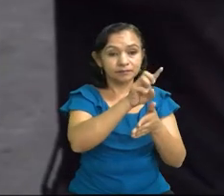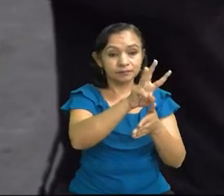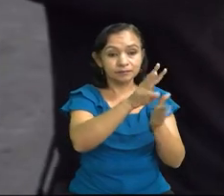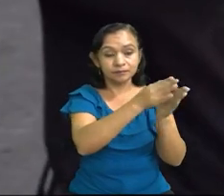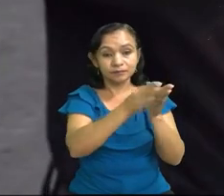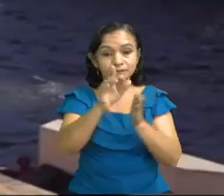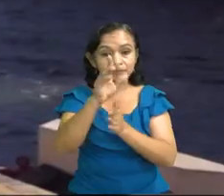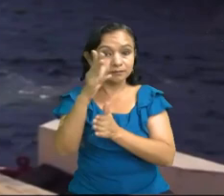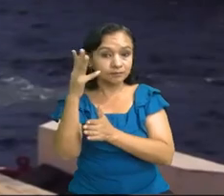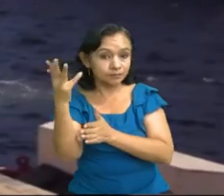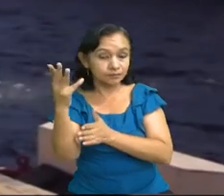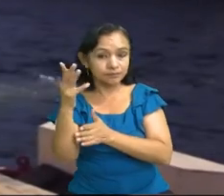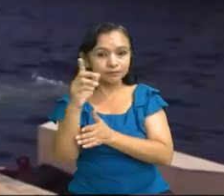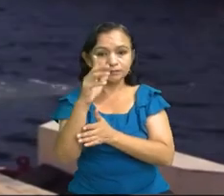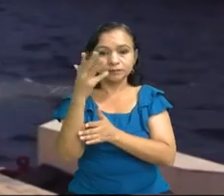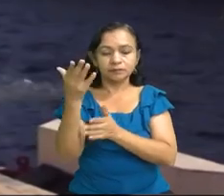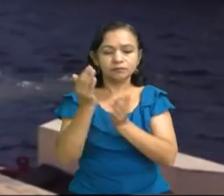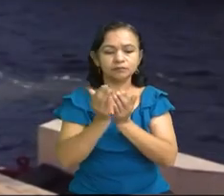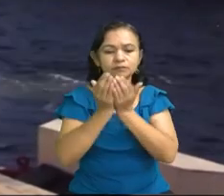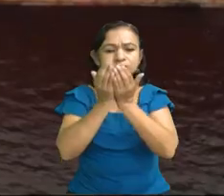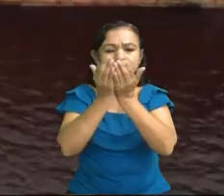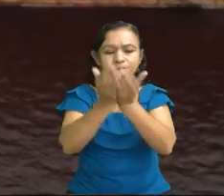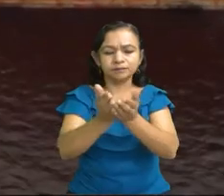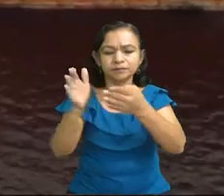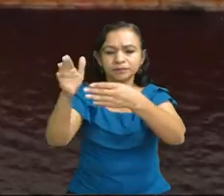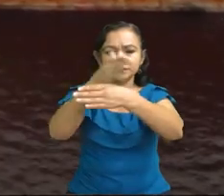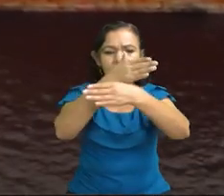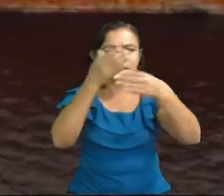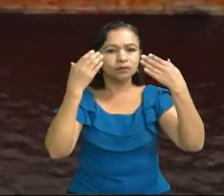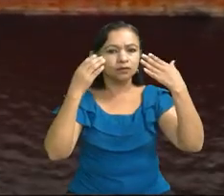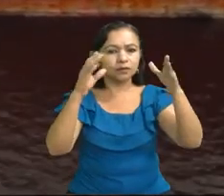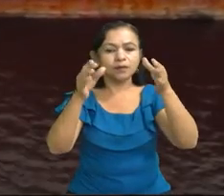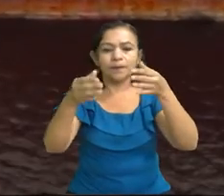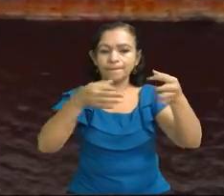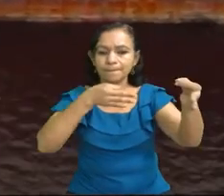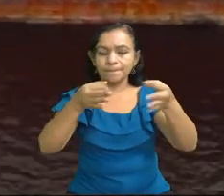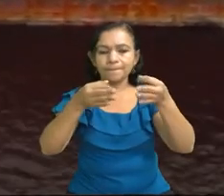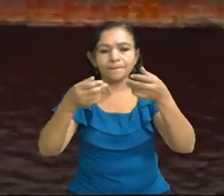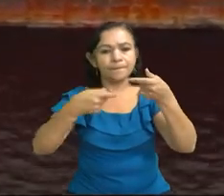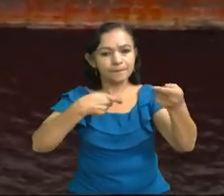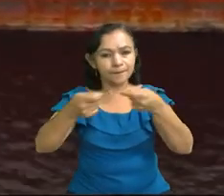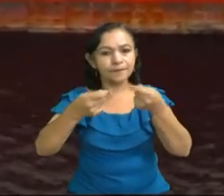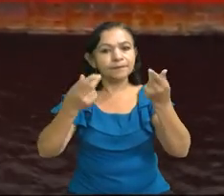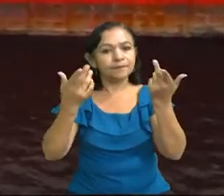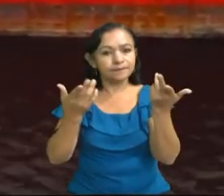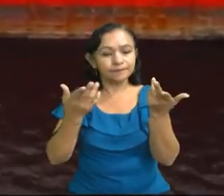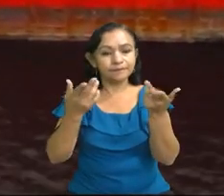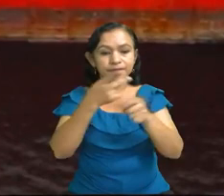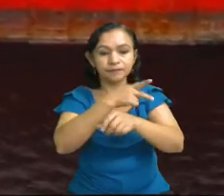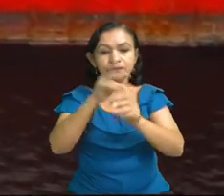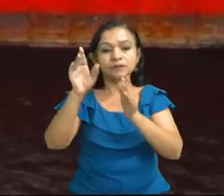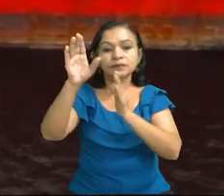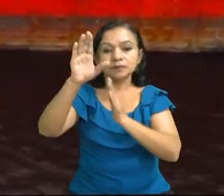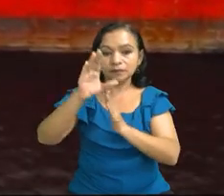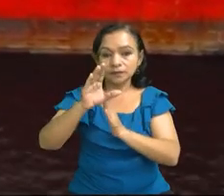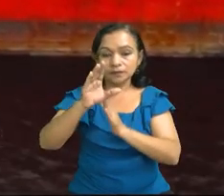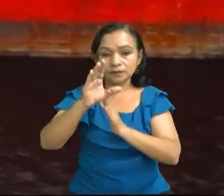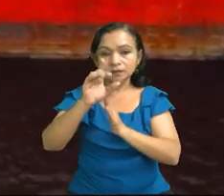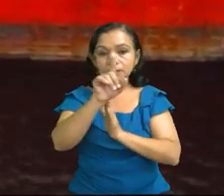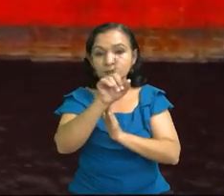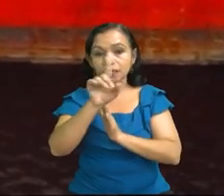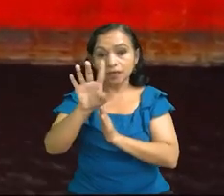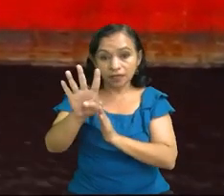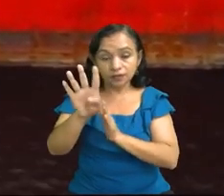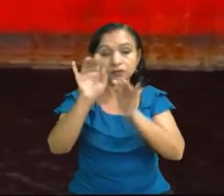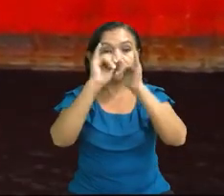enero llegaron 19 buques al país con diferentes productos de importación y exportación. En el puerto de Corinto se atendieron 14